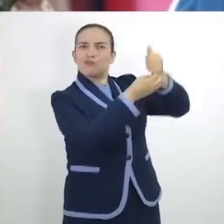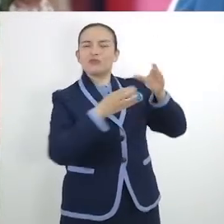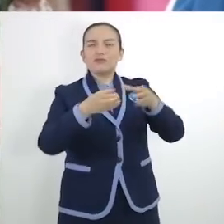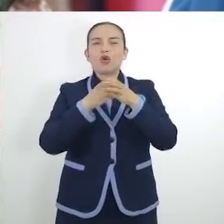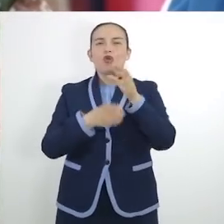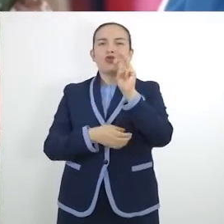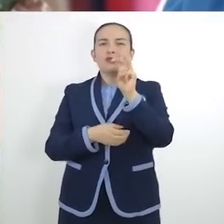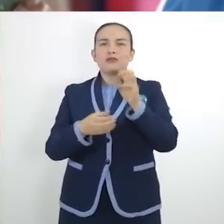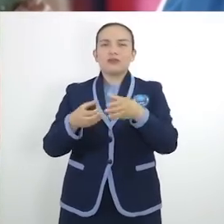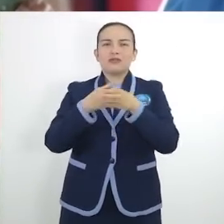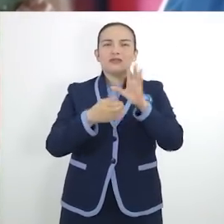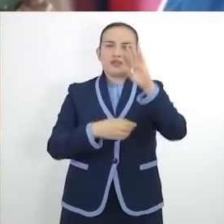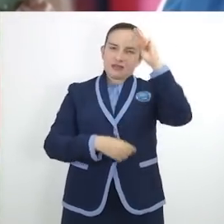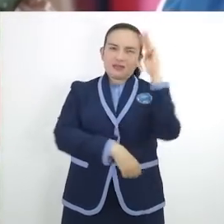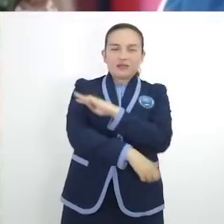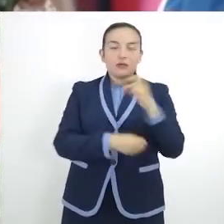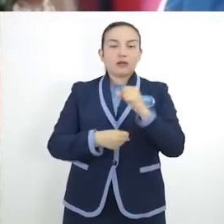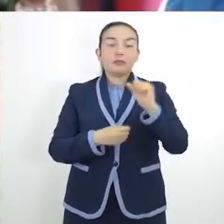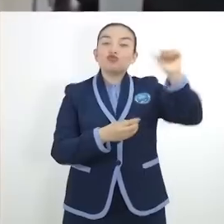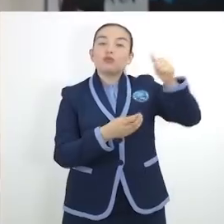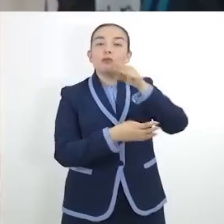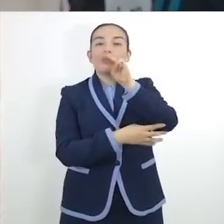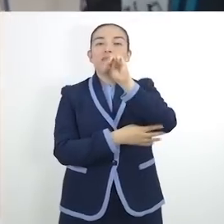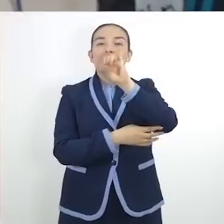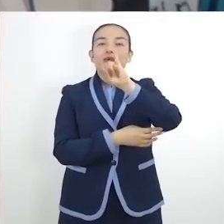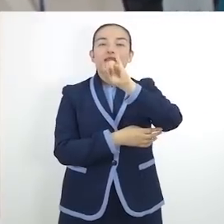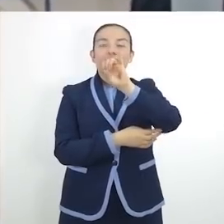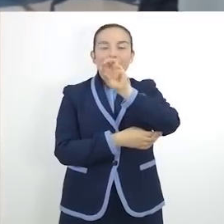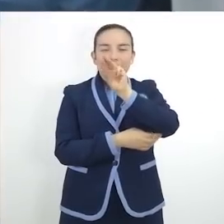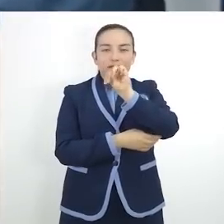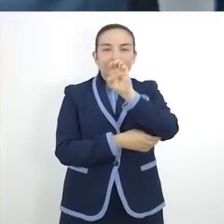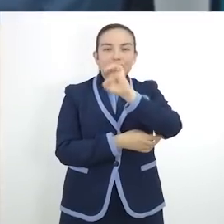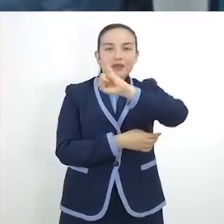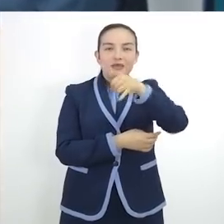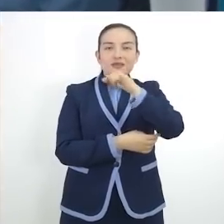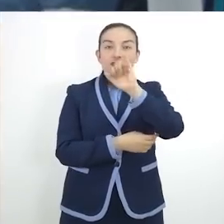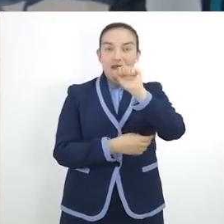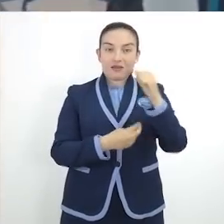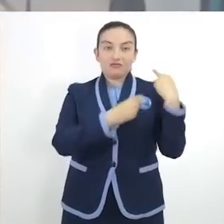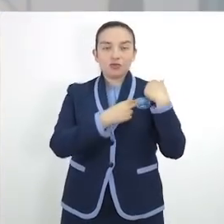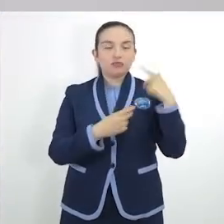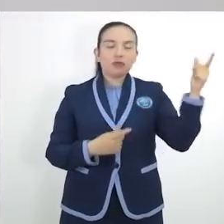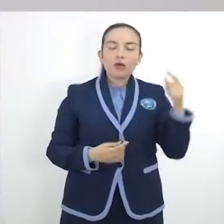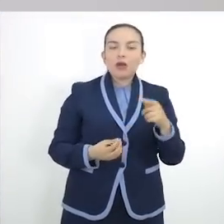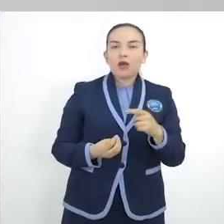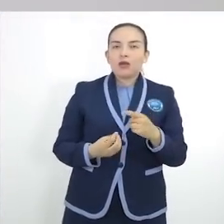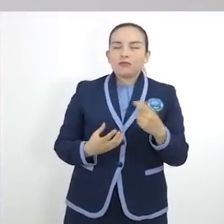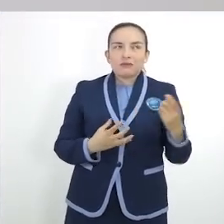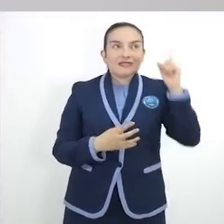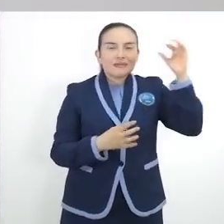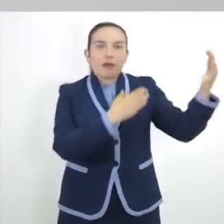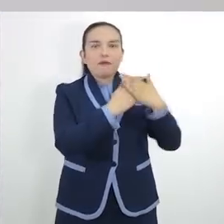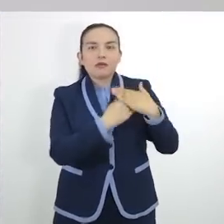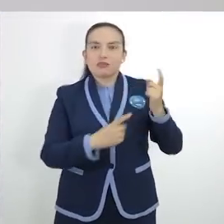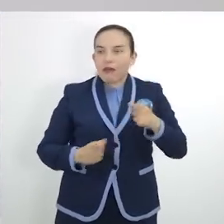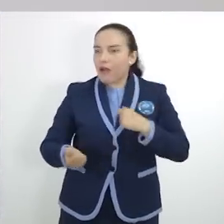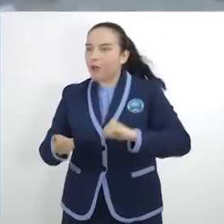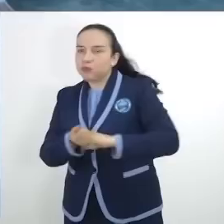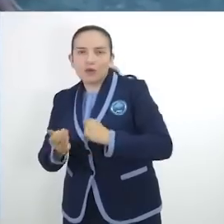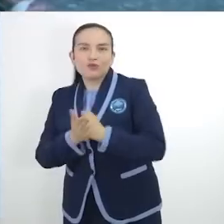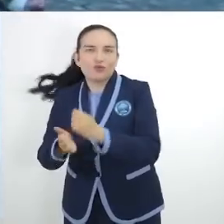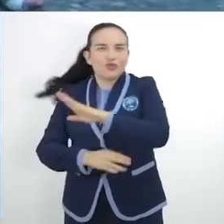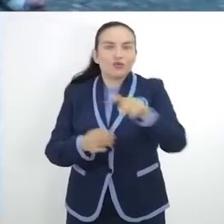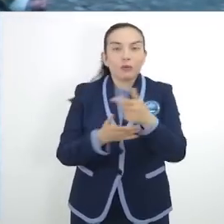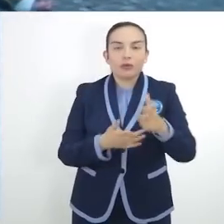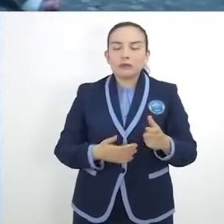pero de Mijal Mejía, nuestro comandante del ejército, que es la persona que articula, que nos facilita, que nos pide que ayudemos a la gente. Lo felicito de